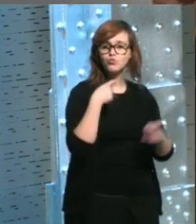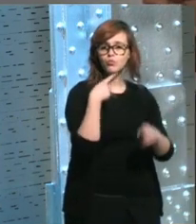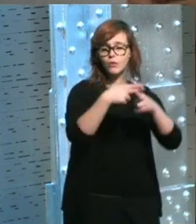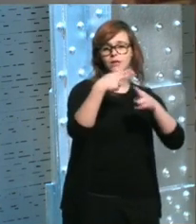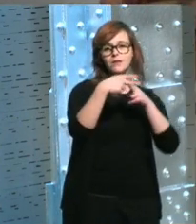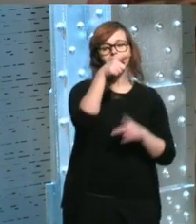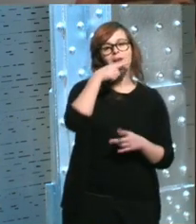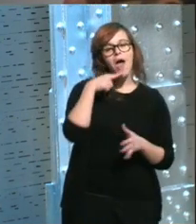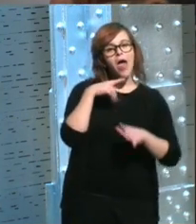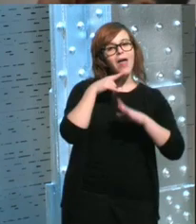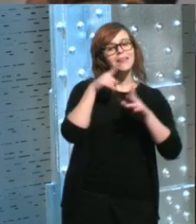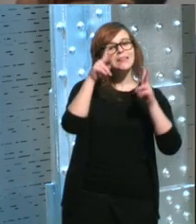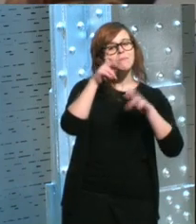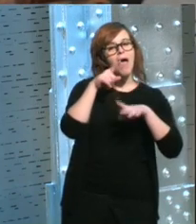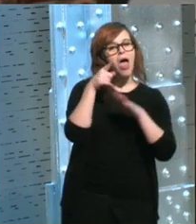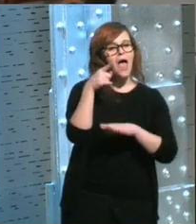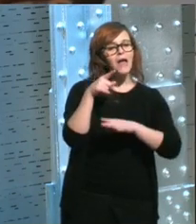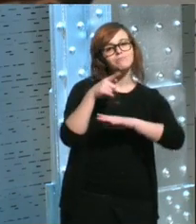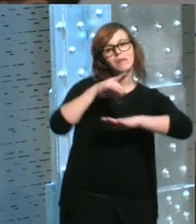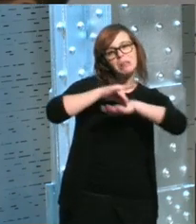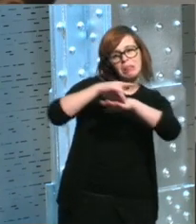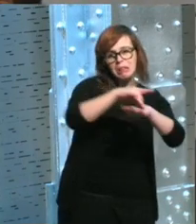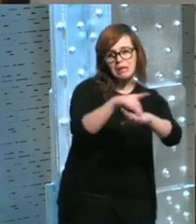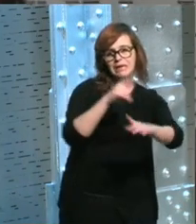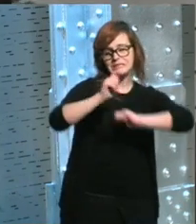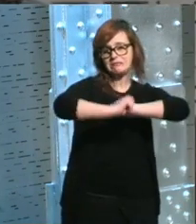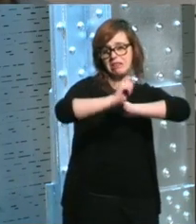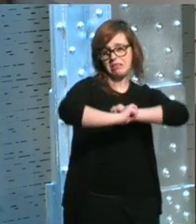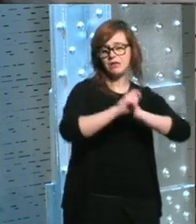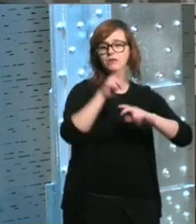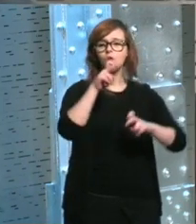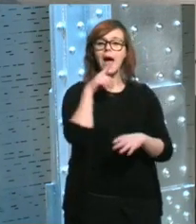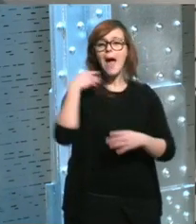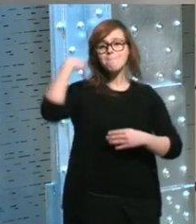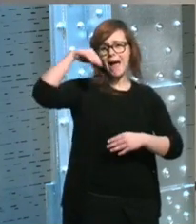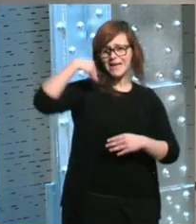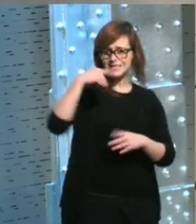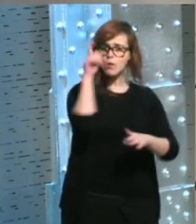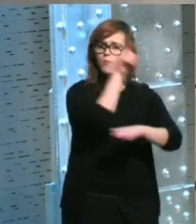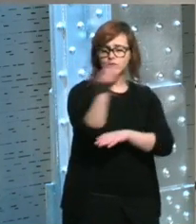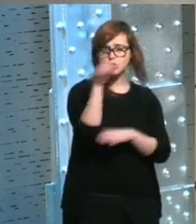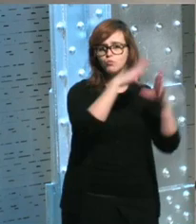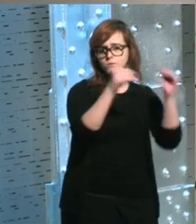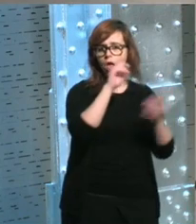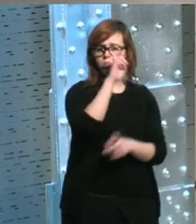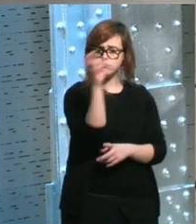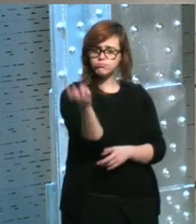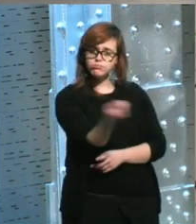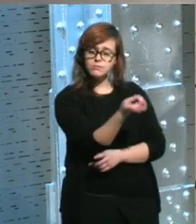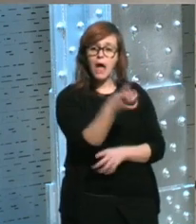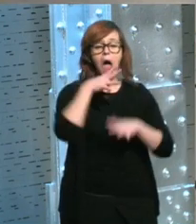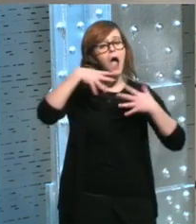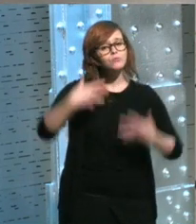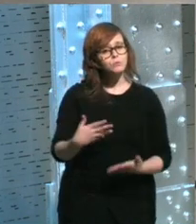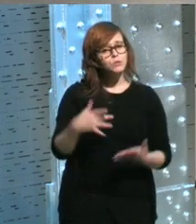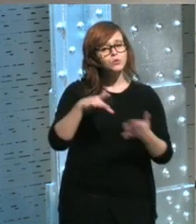comunicación estratégica desde hace más de 25 años y es profesor de diferentes másters de comunicación de distintas universidades. Habitualmente